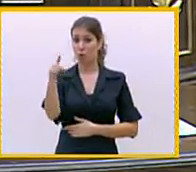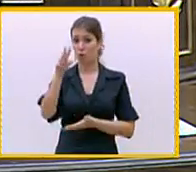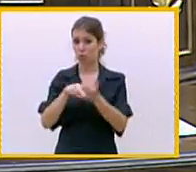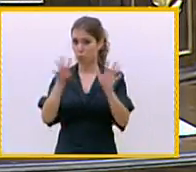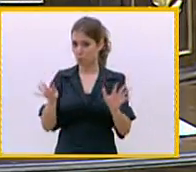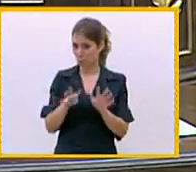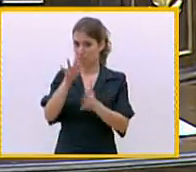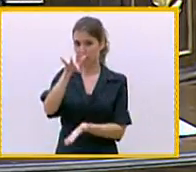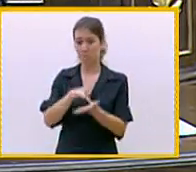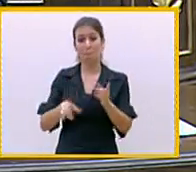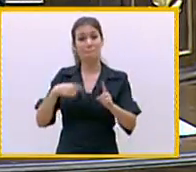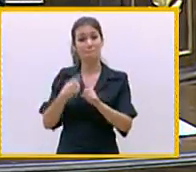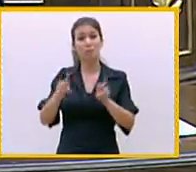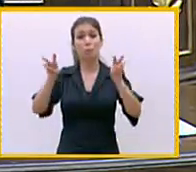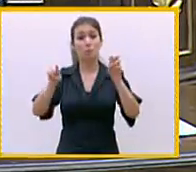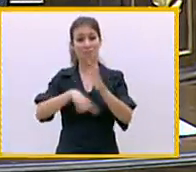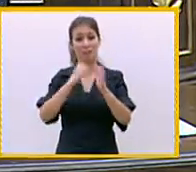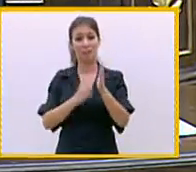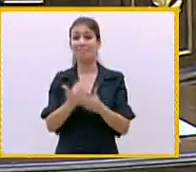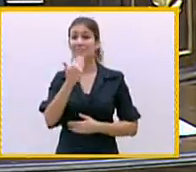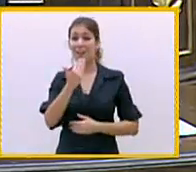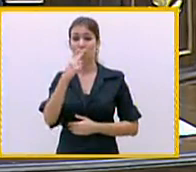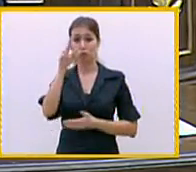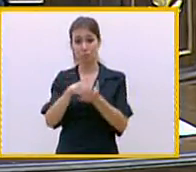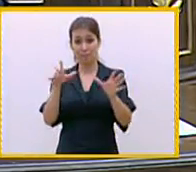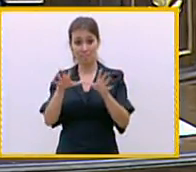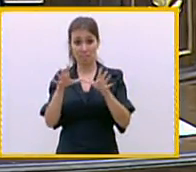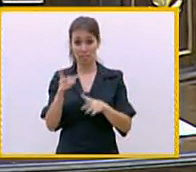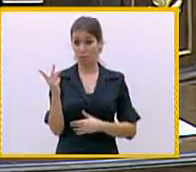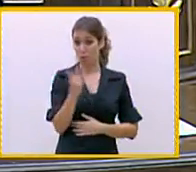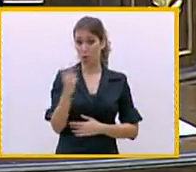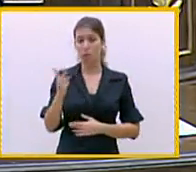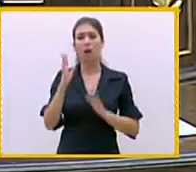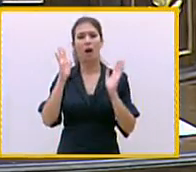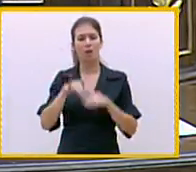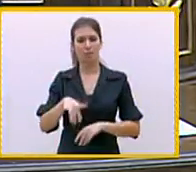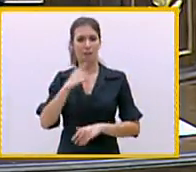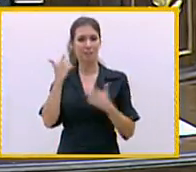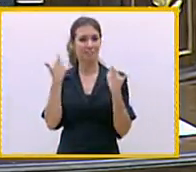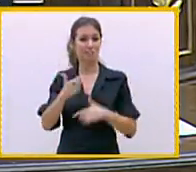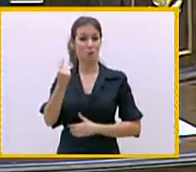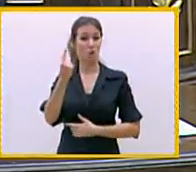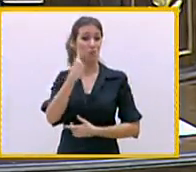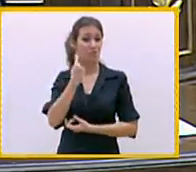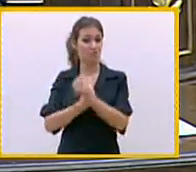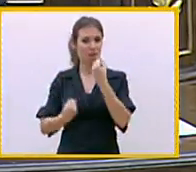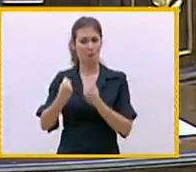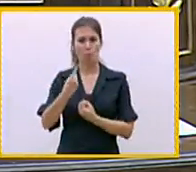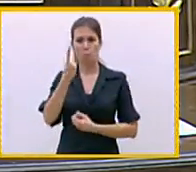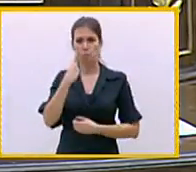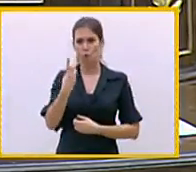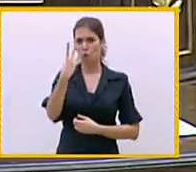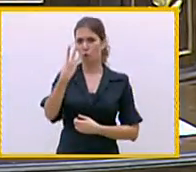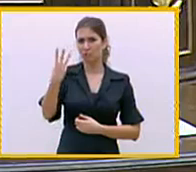la nueva Ley de Cajas en 2010 han racionalizado el sector hasta el punto de reducir en casi 2/3 el número de